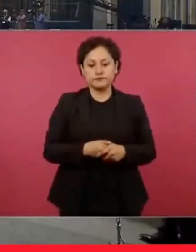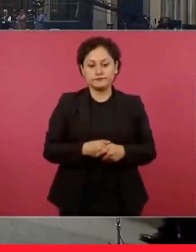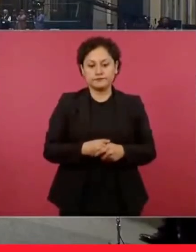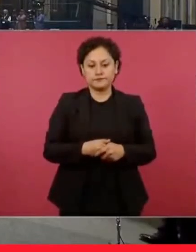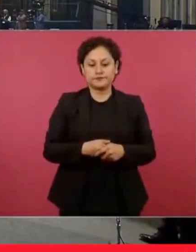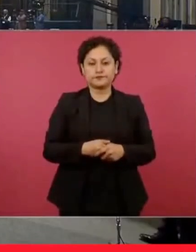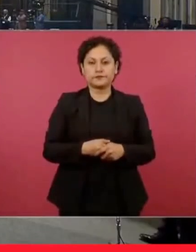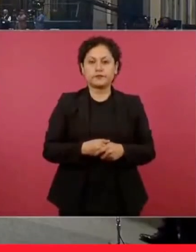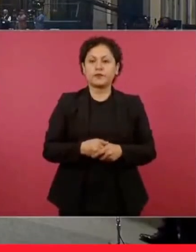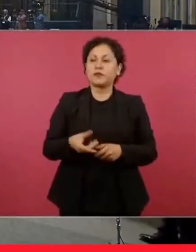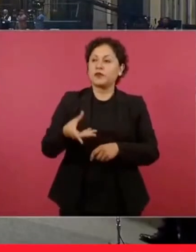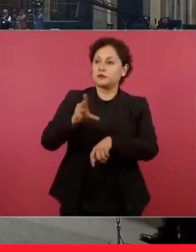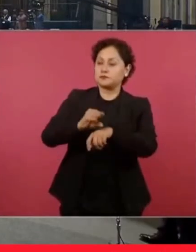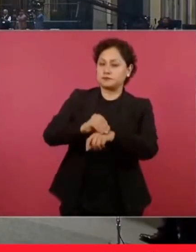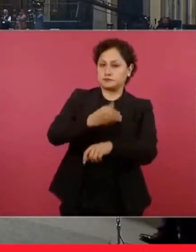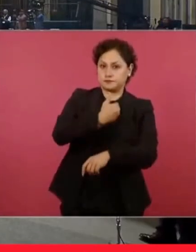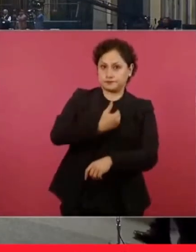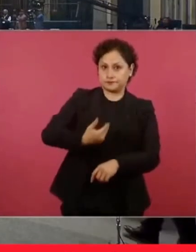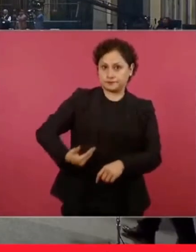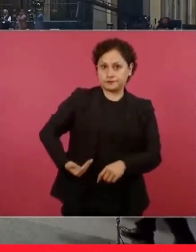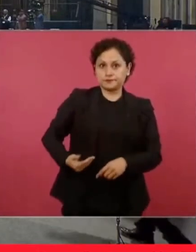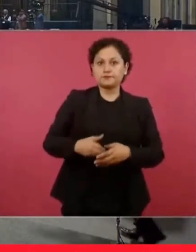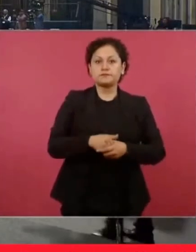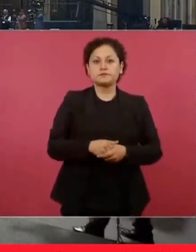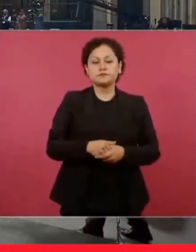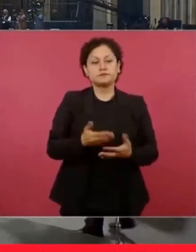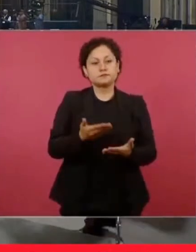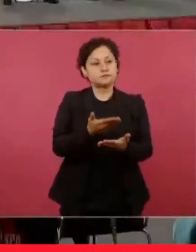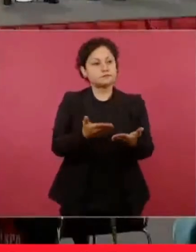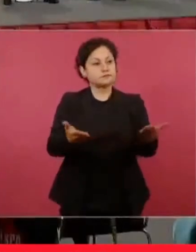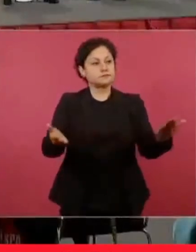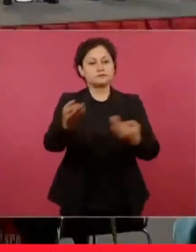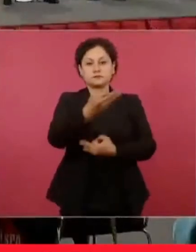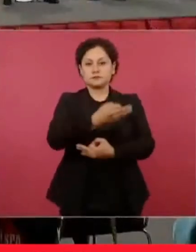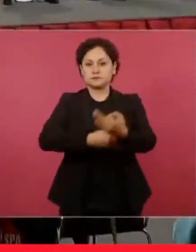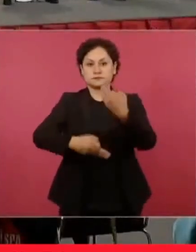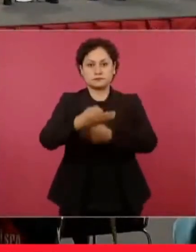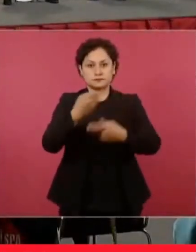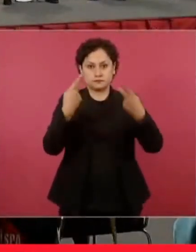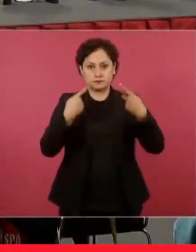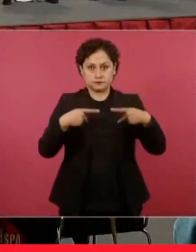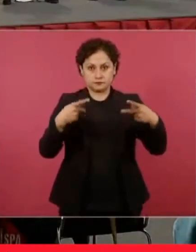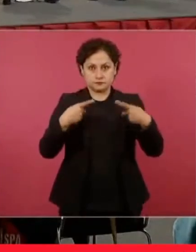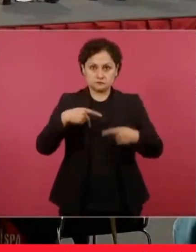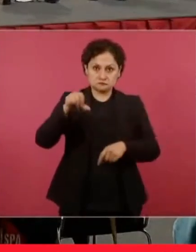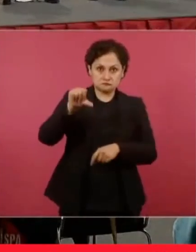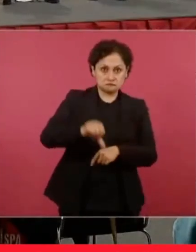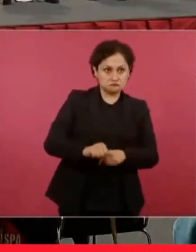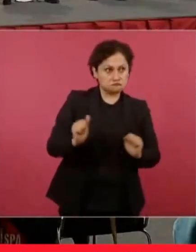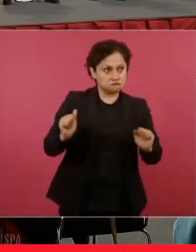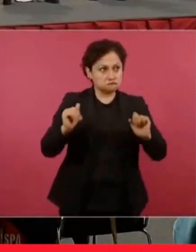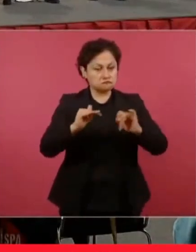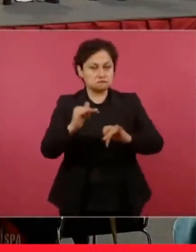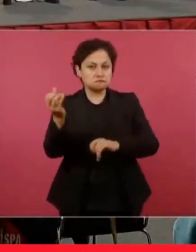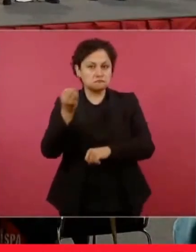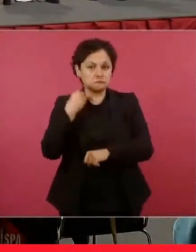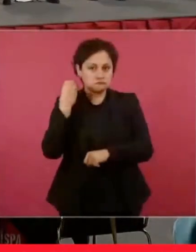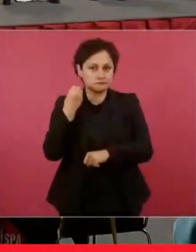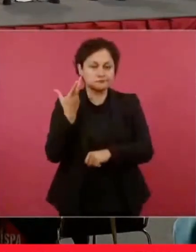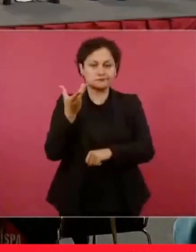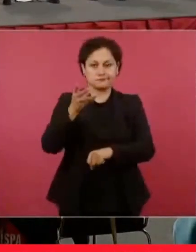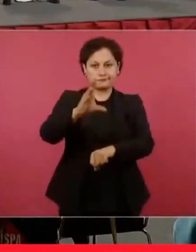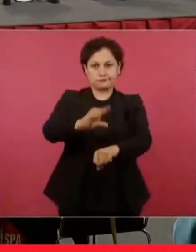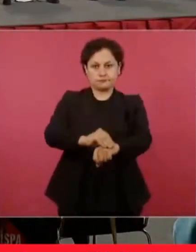Con su permiso, señor presidente, y de todos los participantes en este foro, comenzaremos